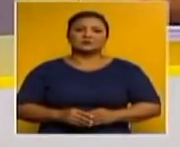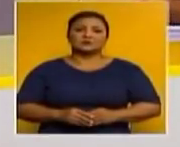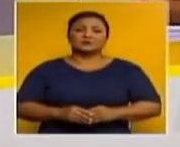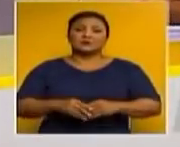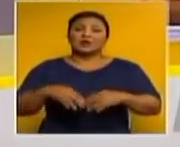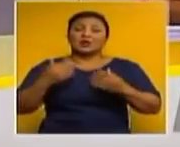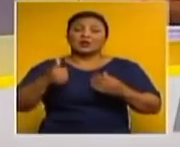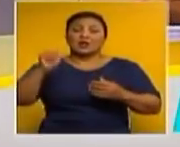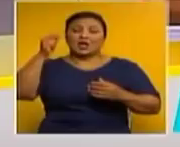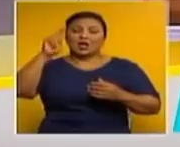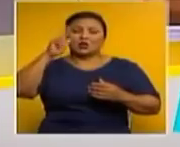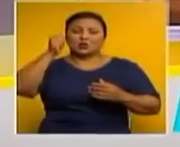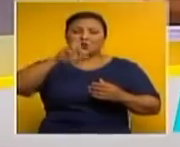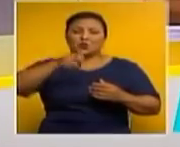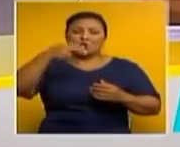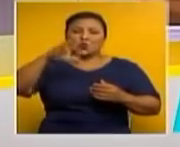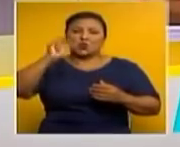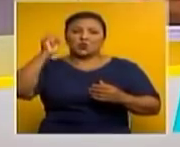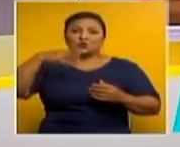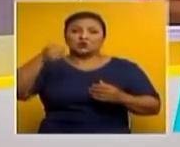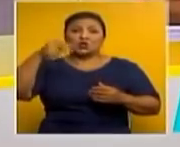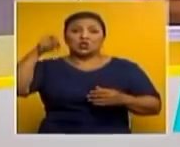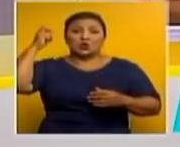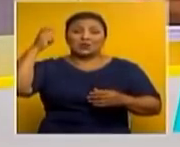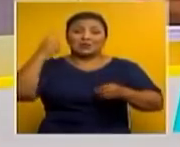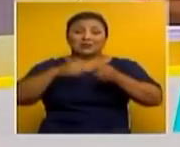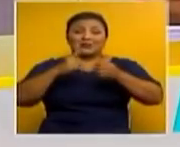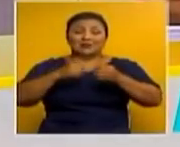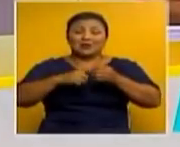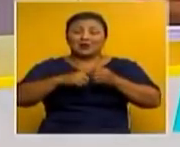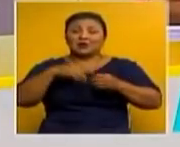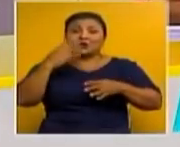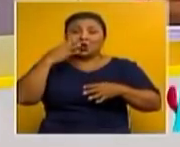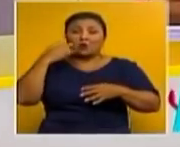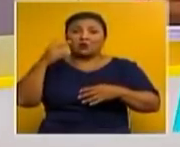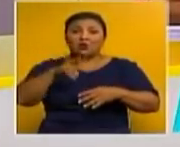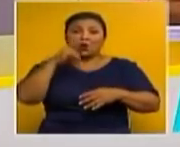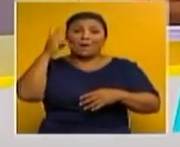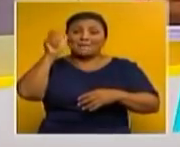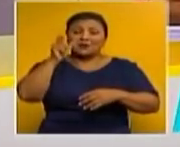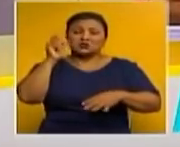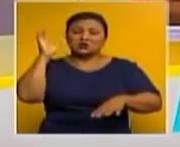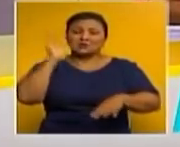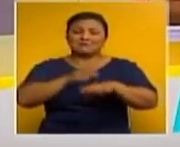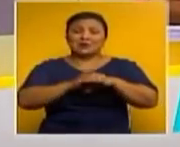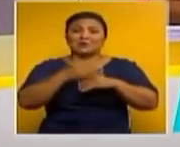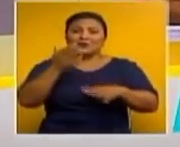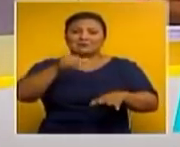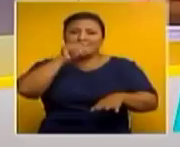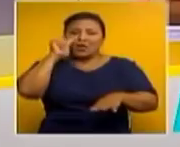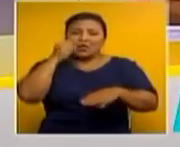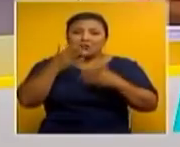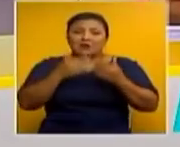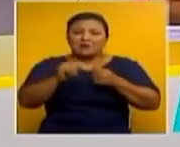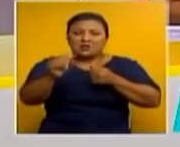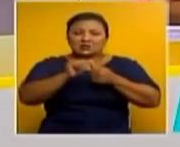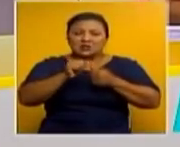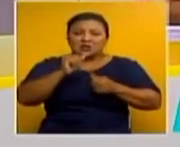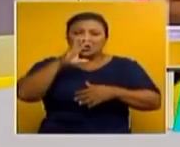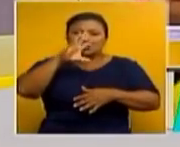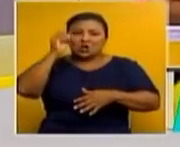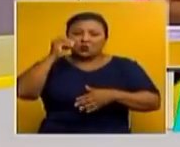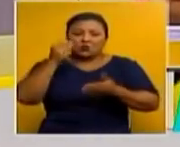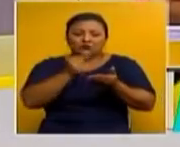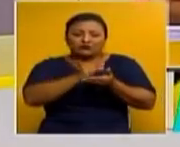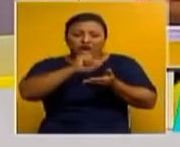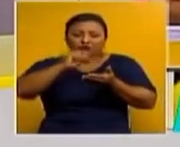En Atucucho, en el norte de Quito, se arrestó a dos personas que se dedicaban al microtráfico. Cerca de 50 dosis de